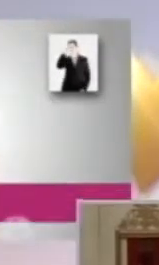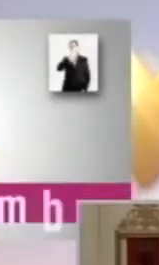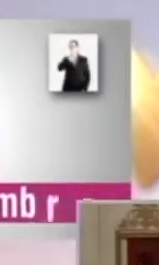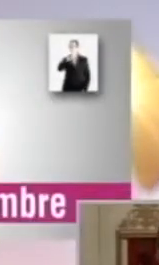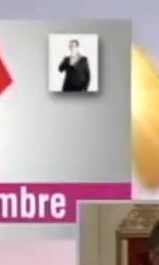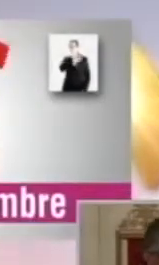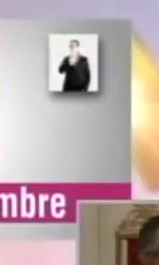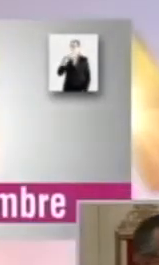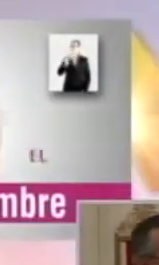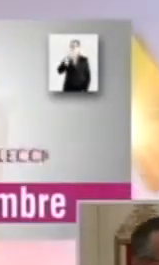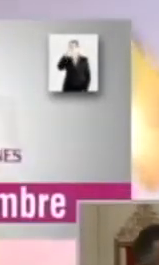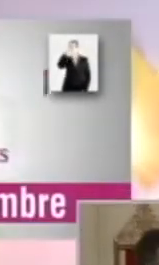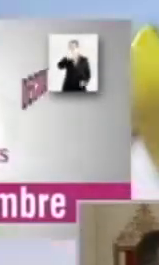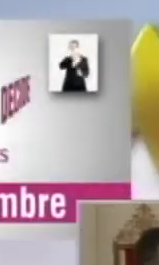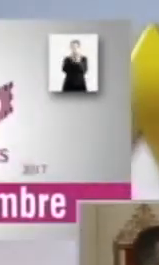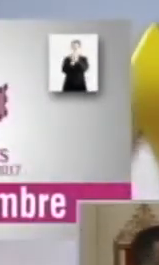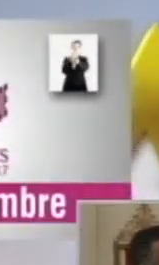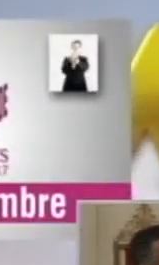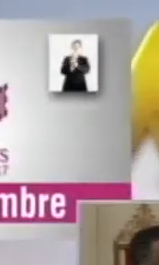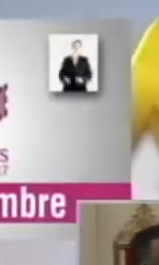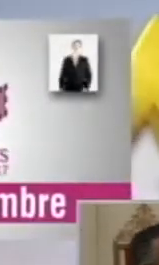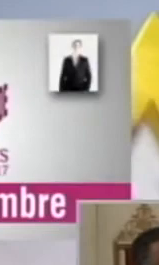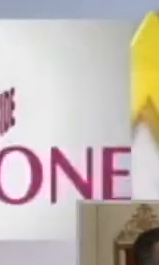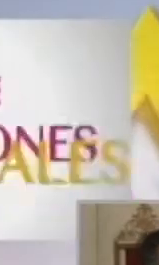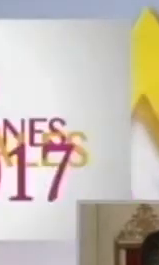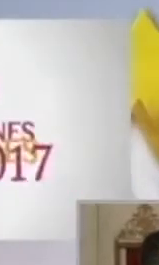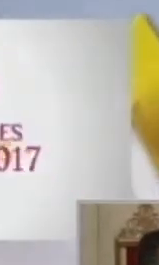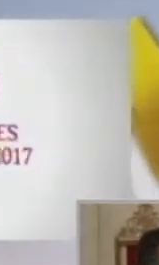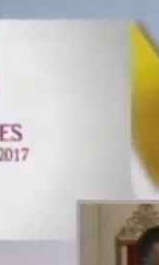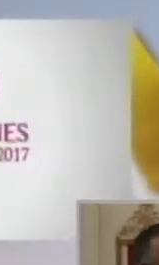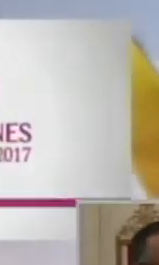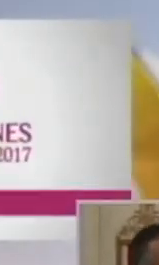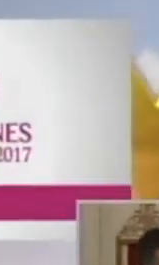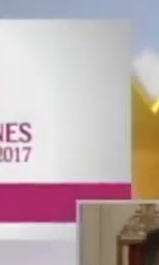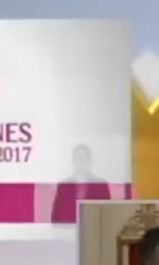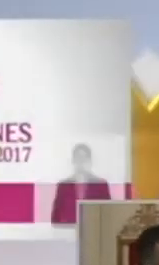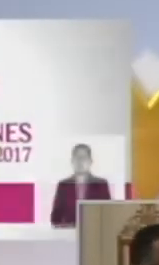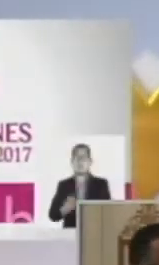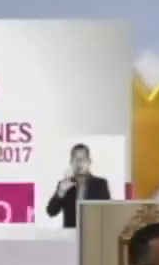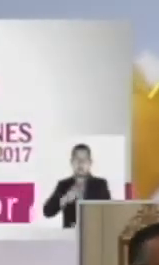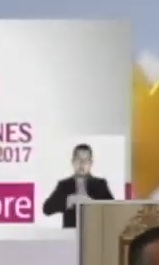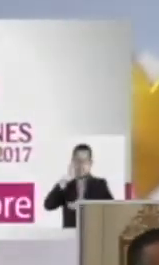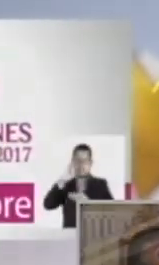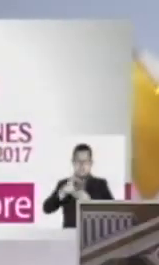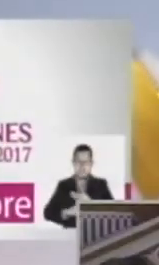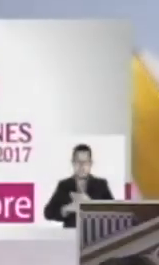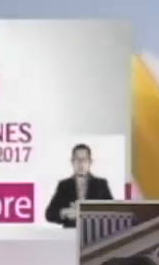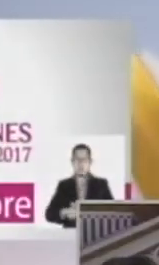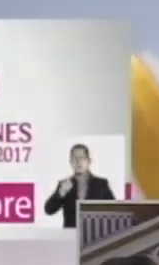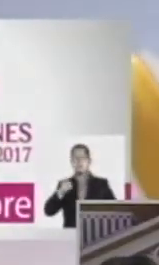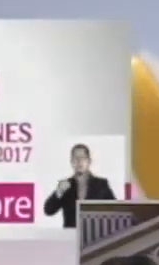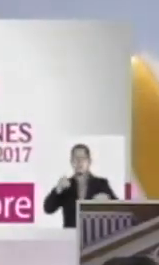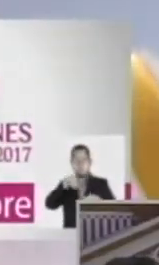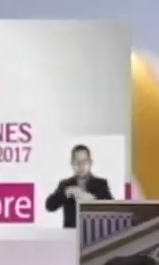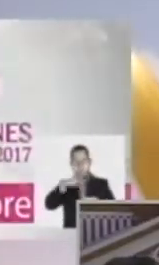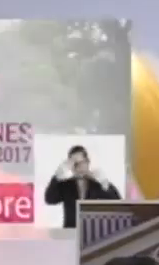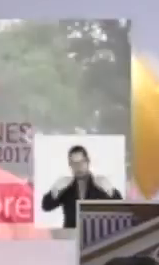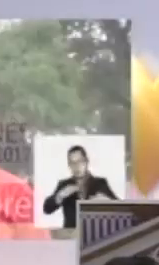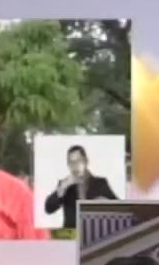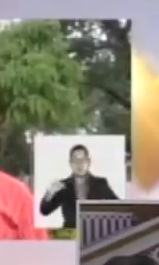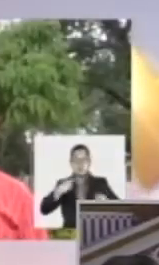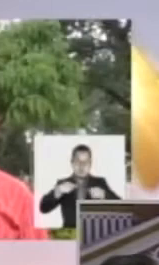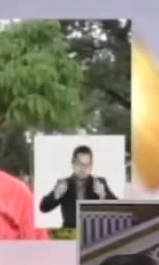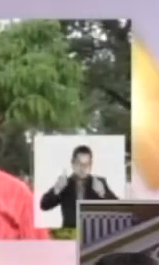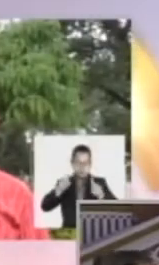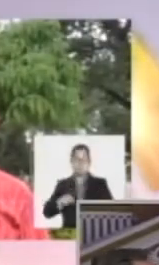hay infraestructura suficiente, no hay recursos necesarios. Bueno, entonces no se resuelve. A lo que voy es a lo siguiente. Finalmente, bueno, tú vas y estás